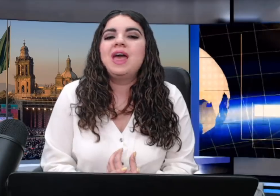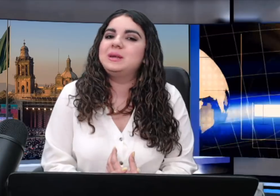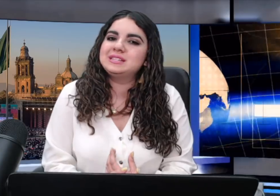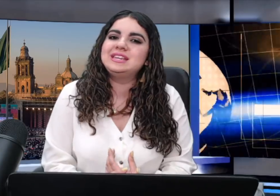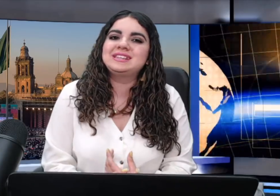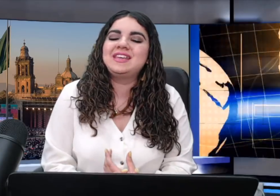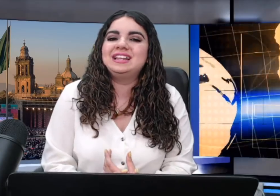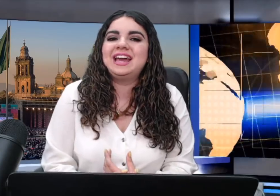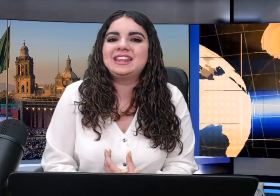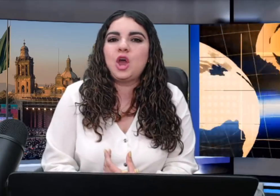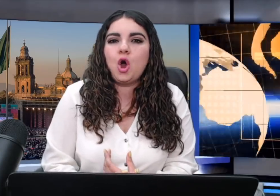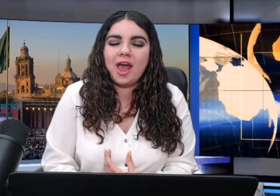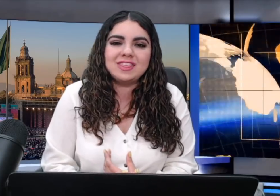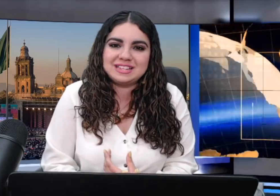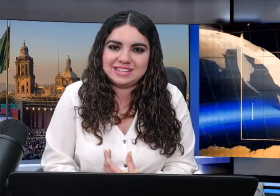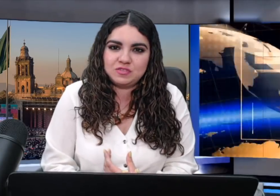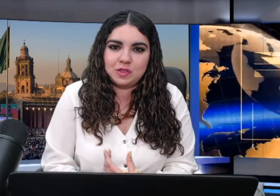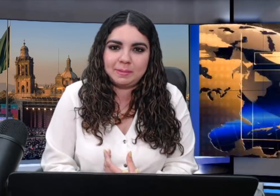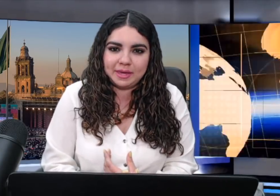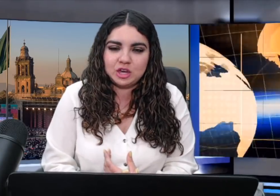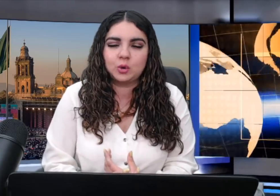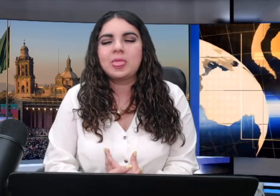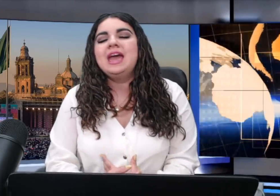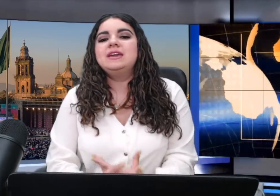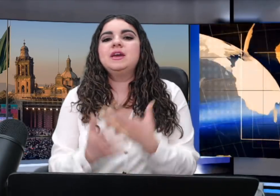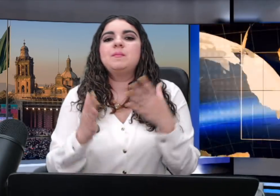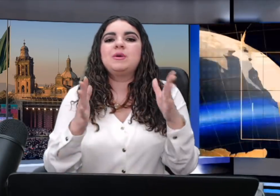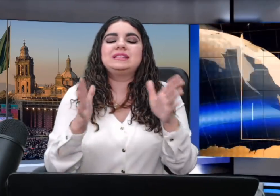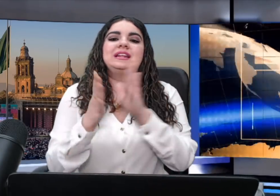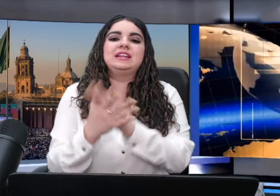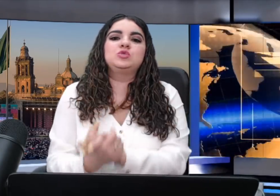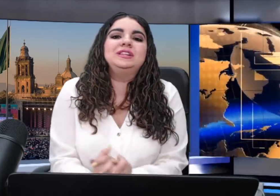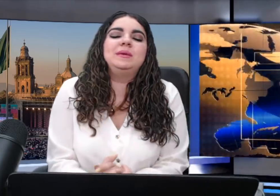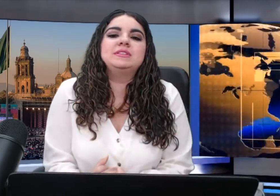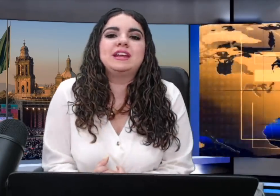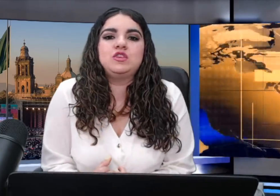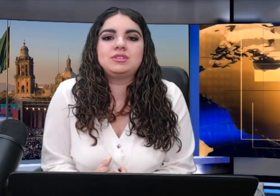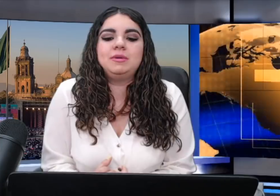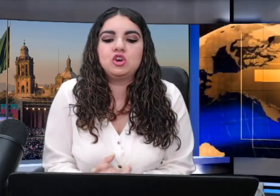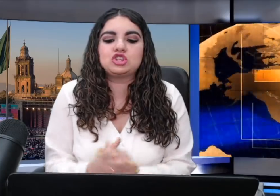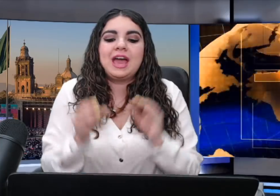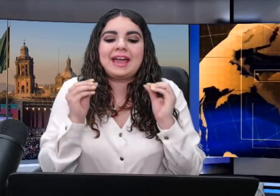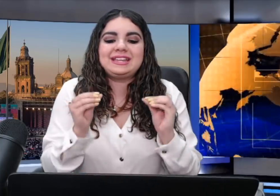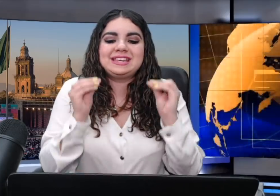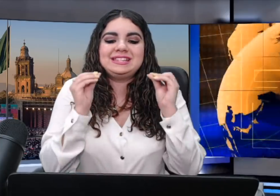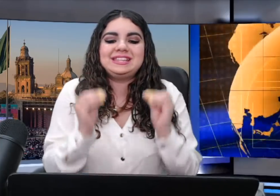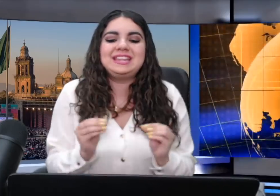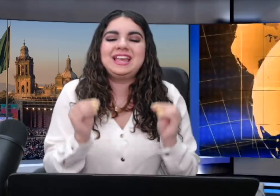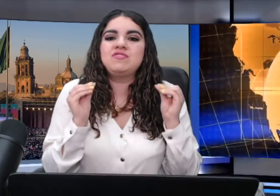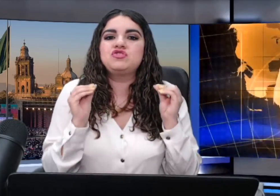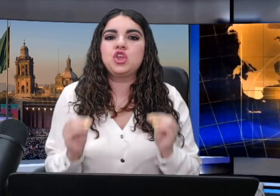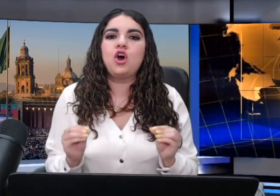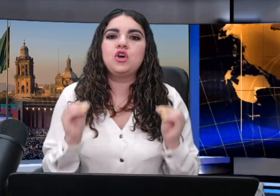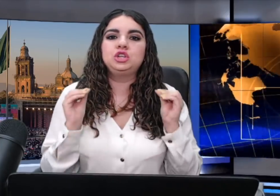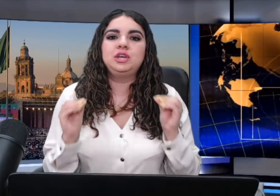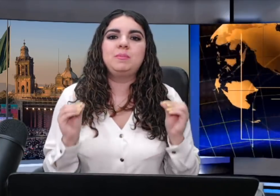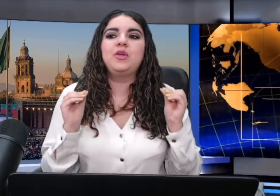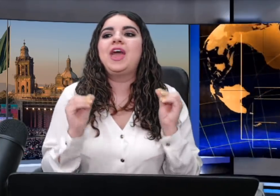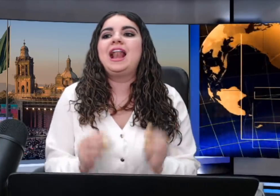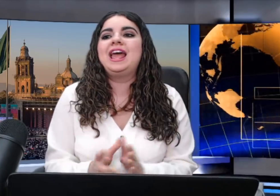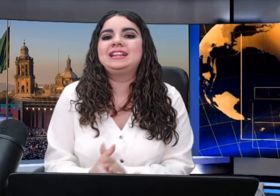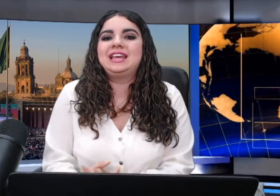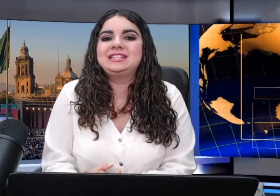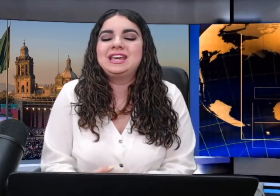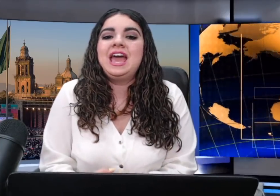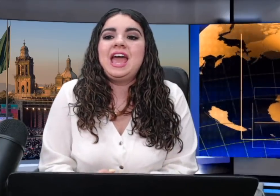sábados, 3:15 de la tarde, hora del centro de México. Y bien, pues resulta, mis queridos amigos, que se encienden todo tipo